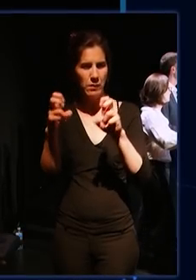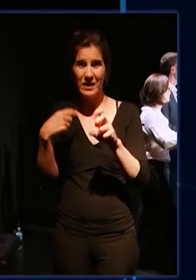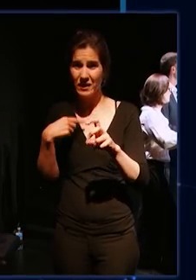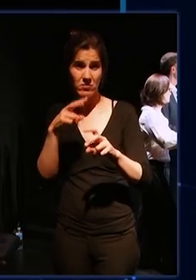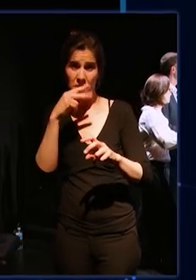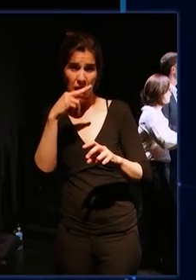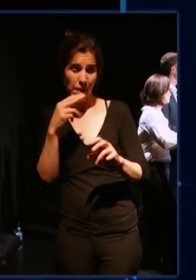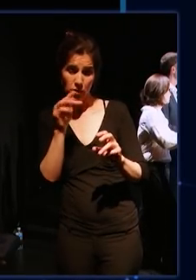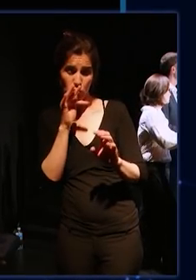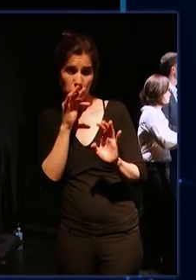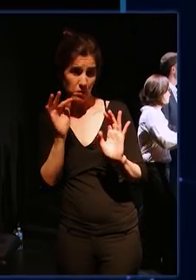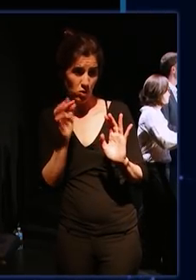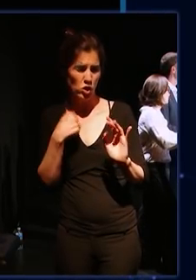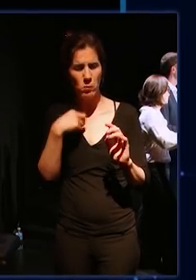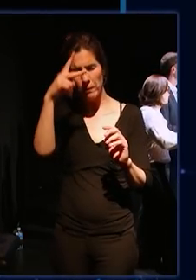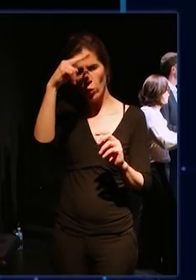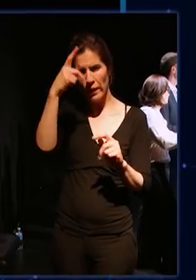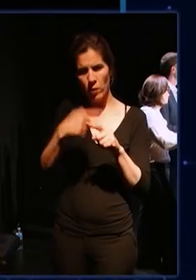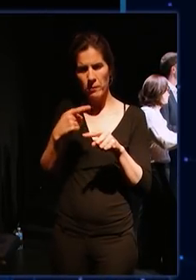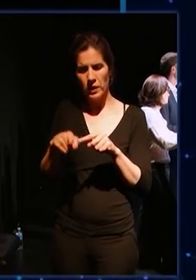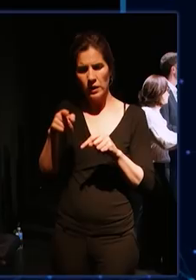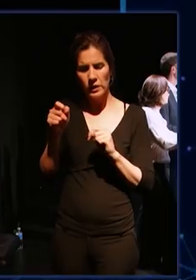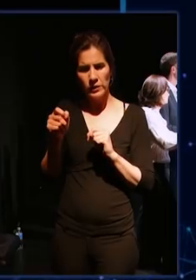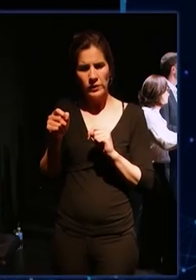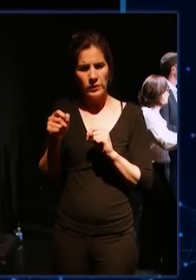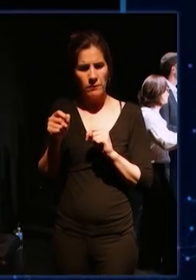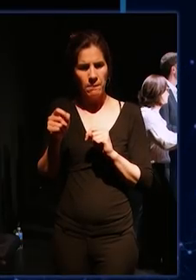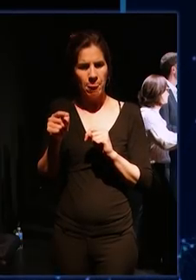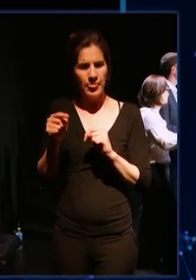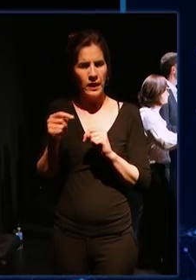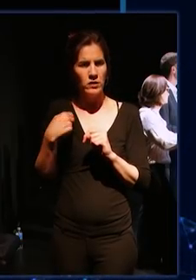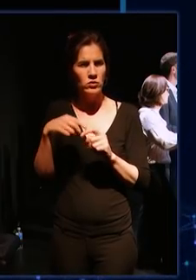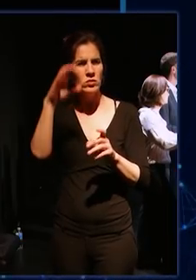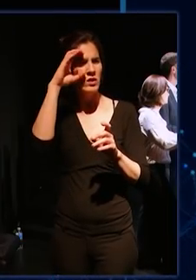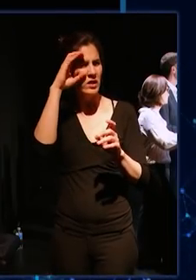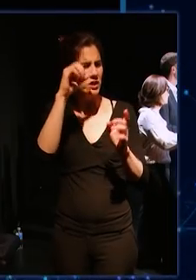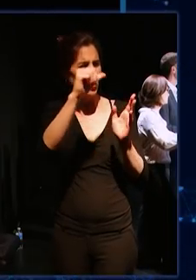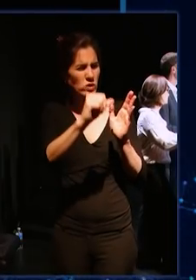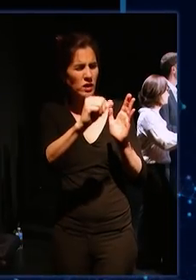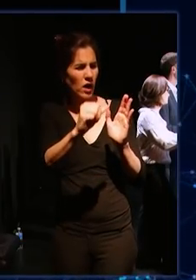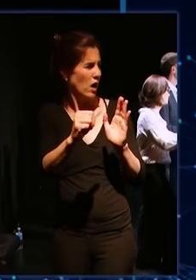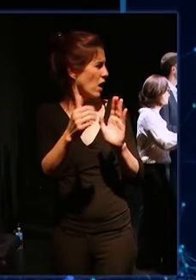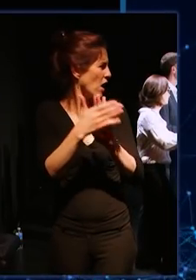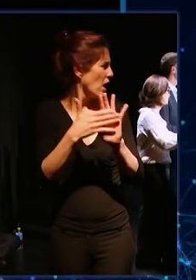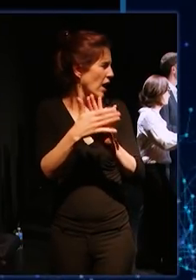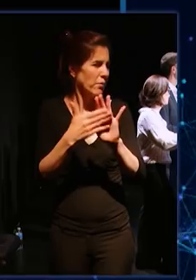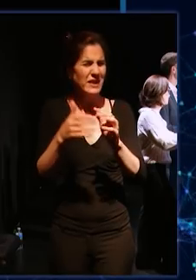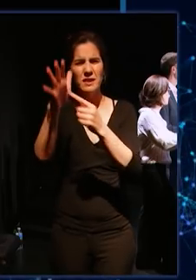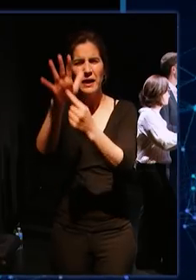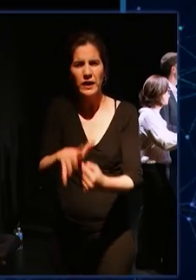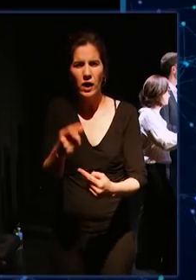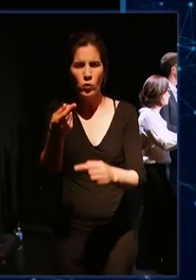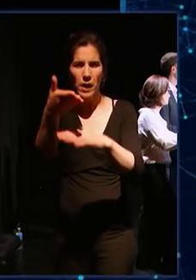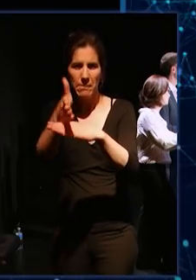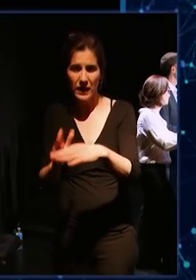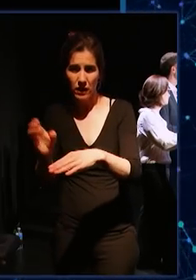mí lo que me preocupa, señora Laya Muñoz, es que usted, después de oír hablar de que se margina una parte de la población y otros